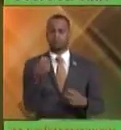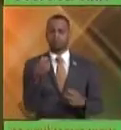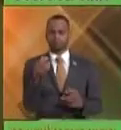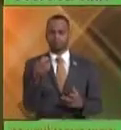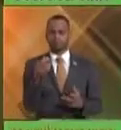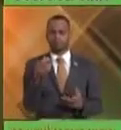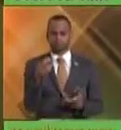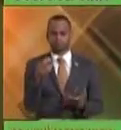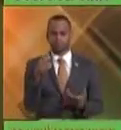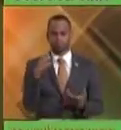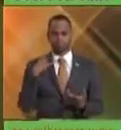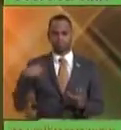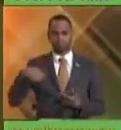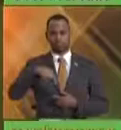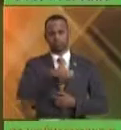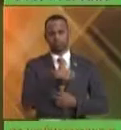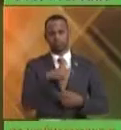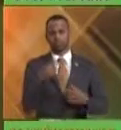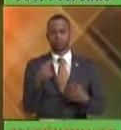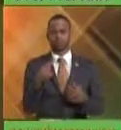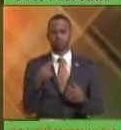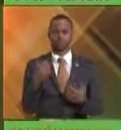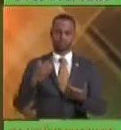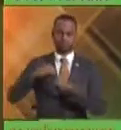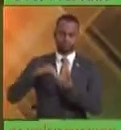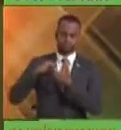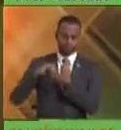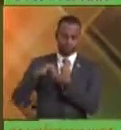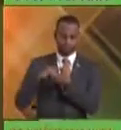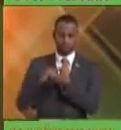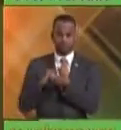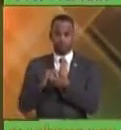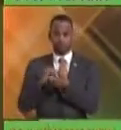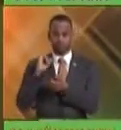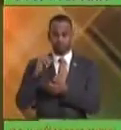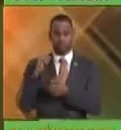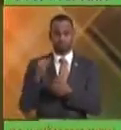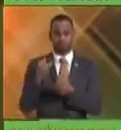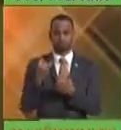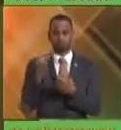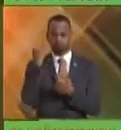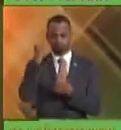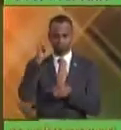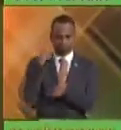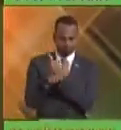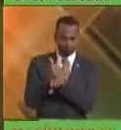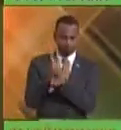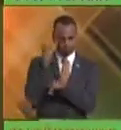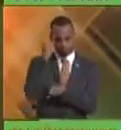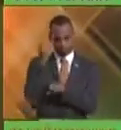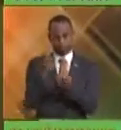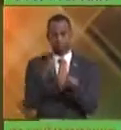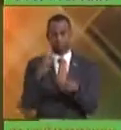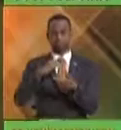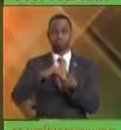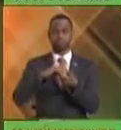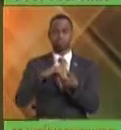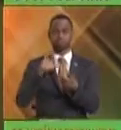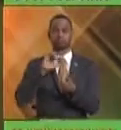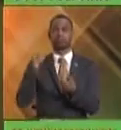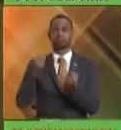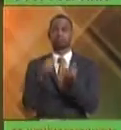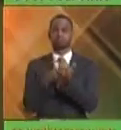en lo que estamos tanto el conadis que es una iniciativa además creada por el conadis y apoyada por